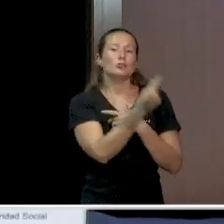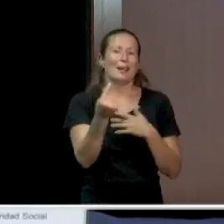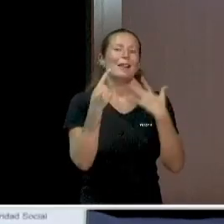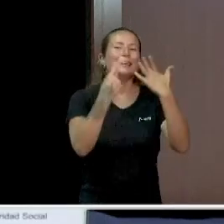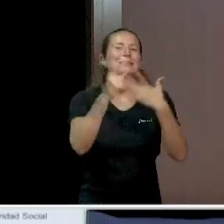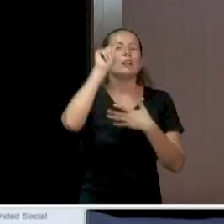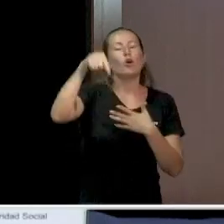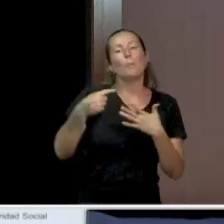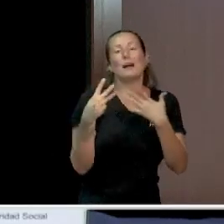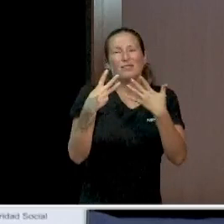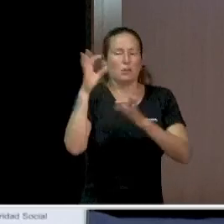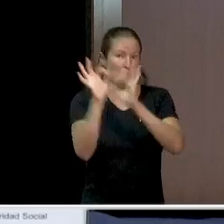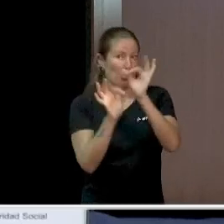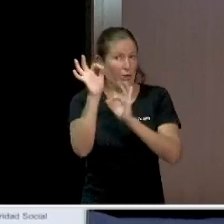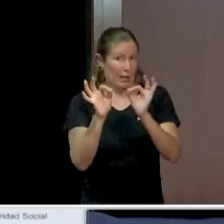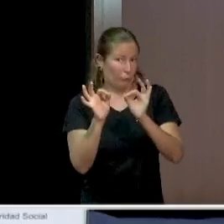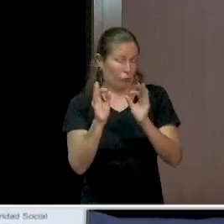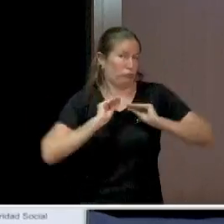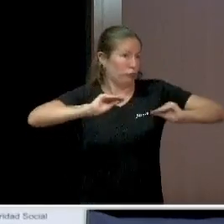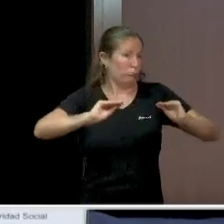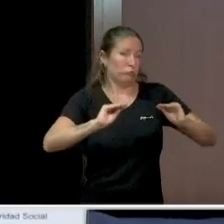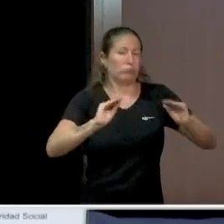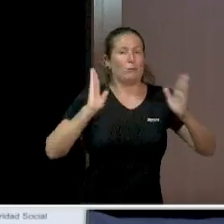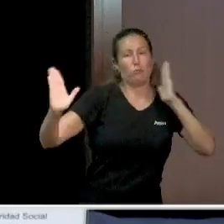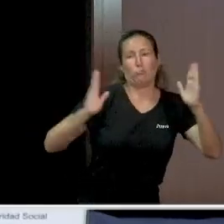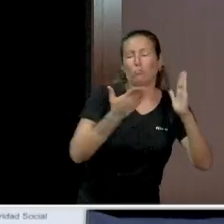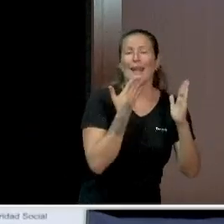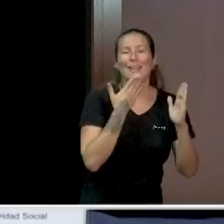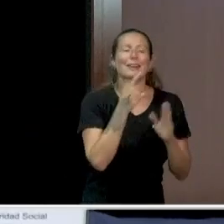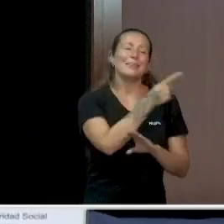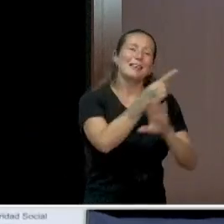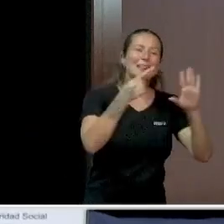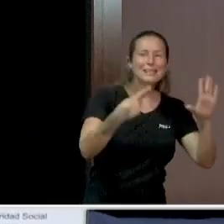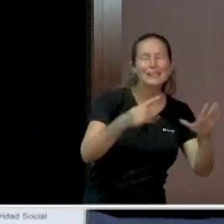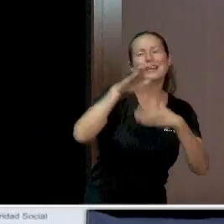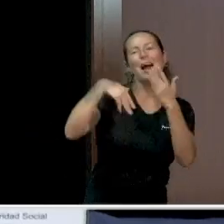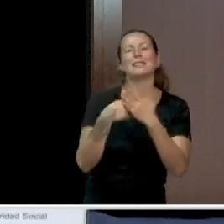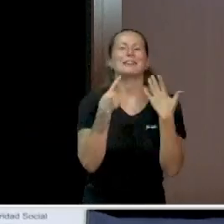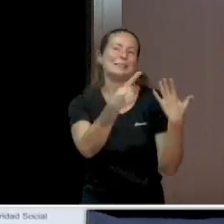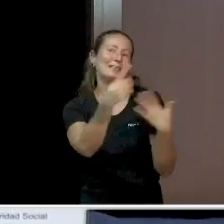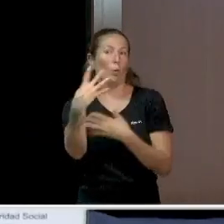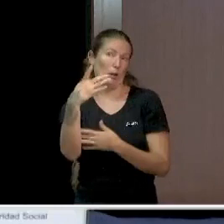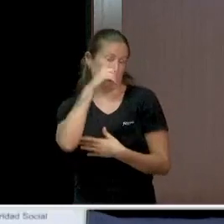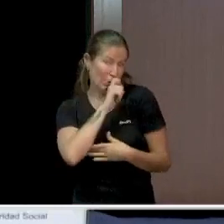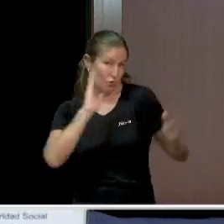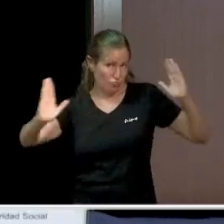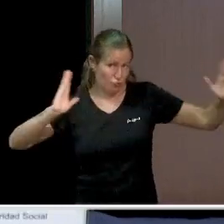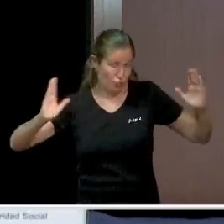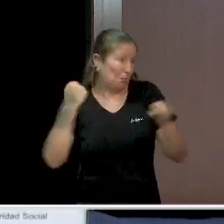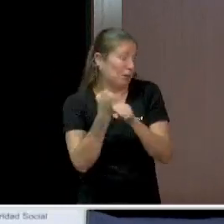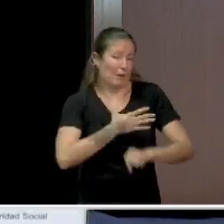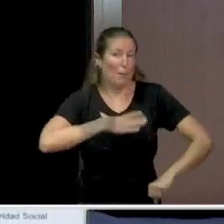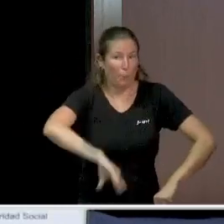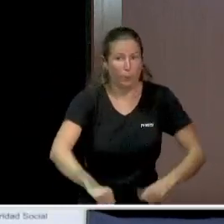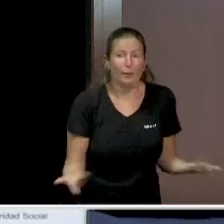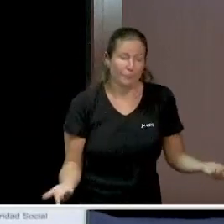de toda la población de ese segmento de edad, entre los 16 y 64 años. Al cumplir los 65, saben ustedes